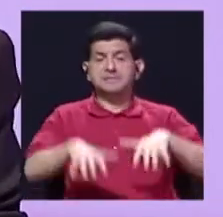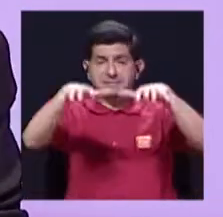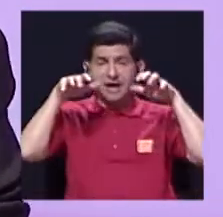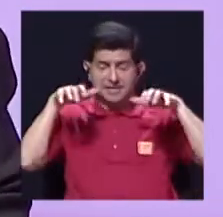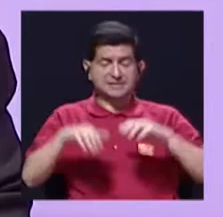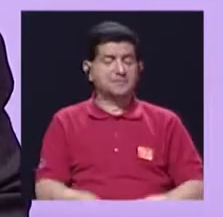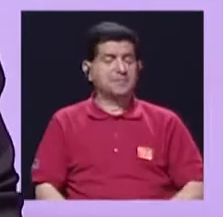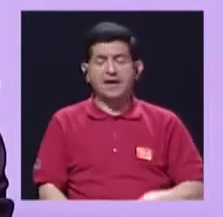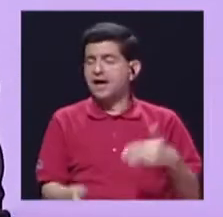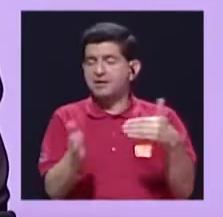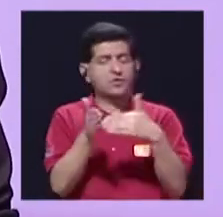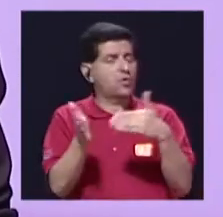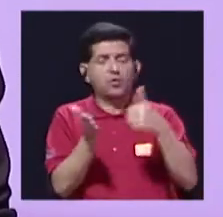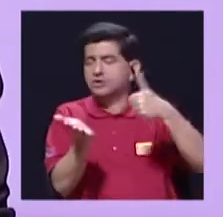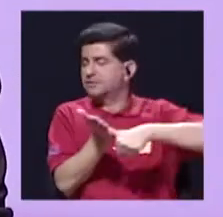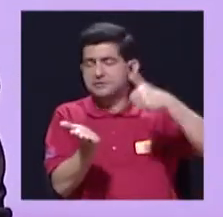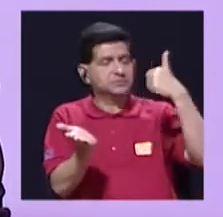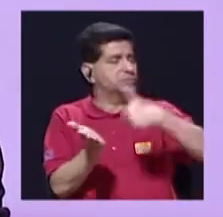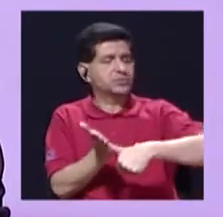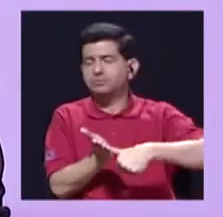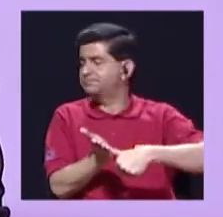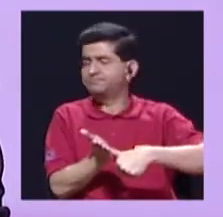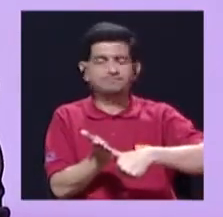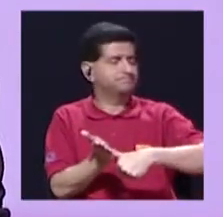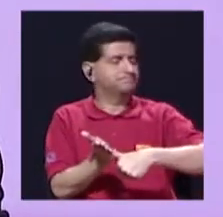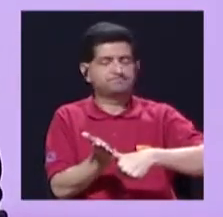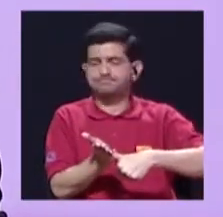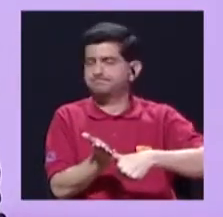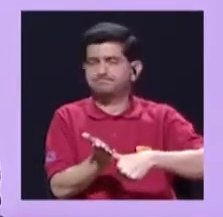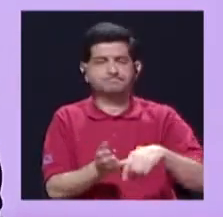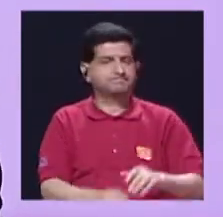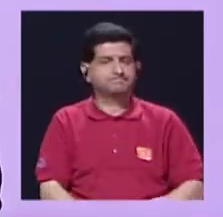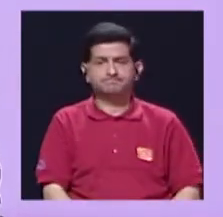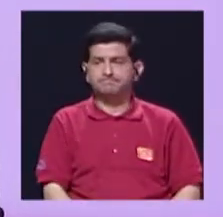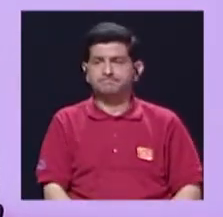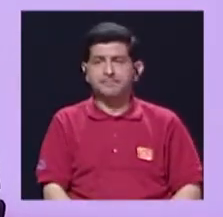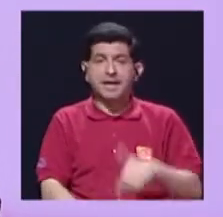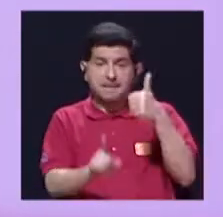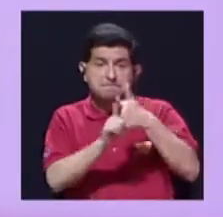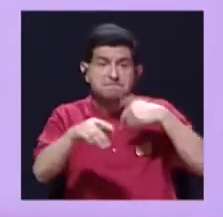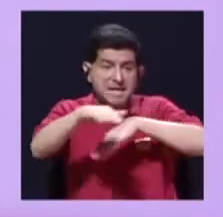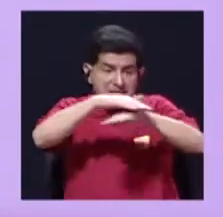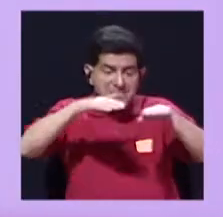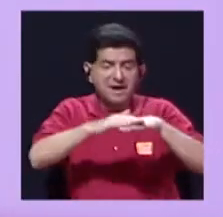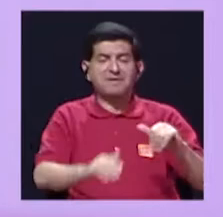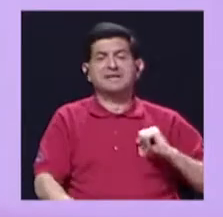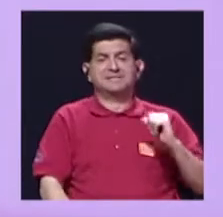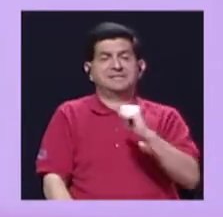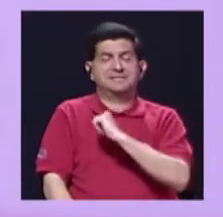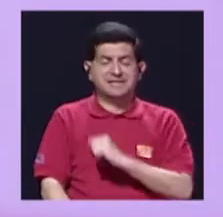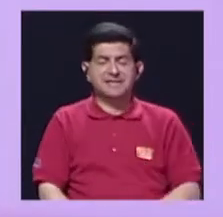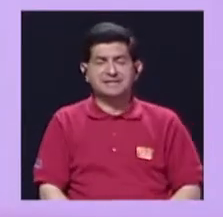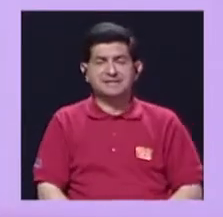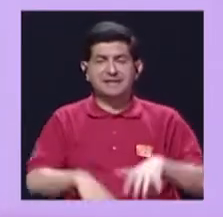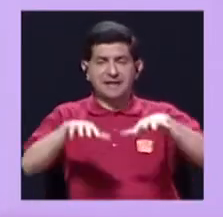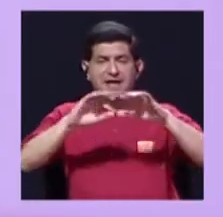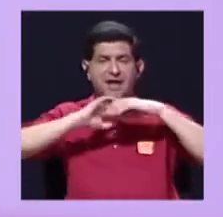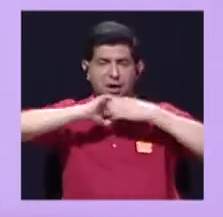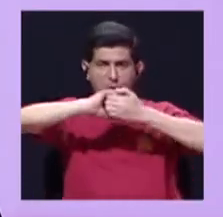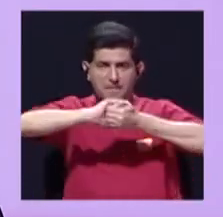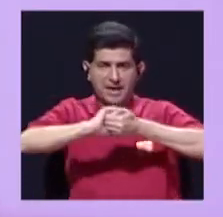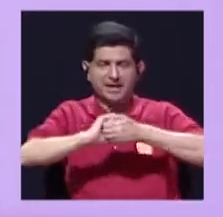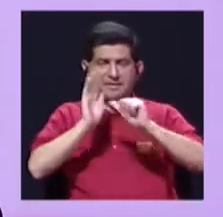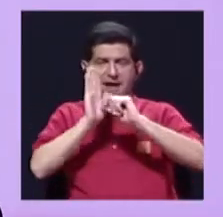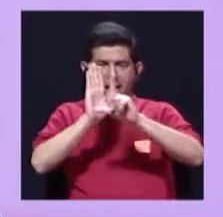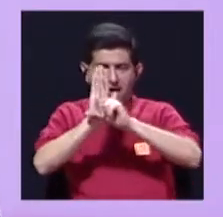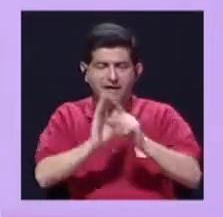encargó de no reelegir. Entonces, la misma base asociativa de COPE Asamblea se encargó